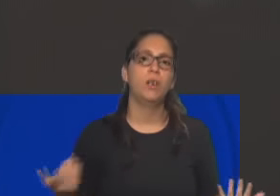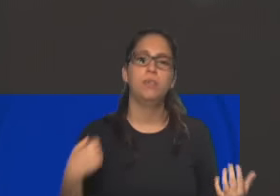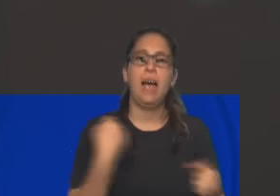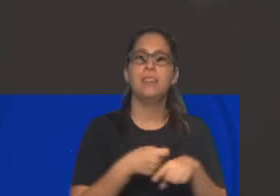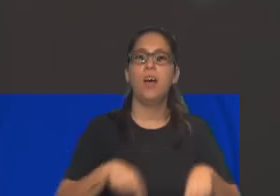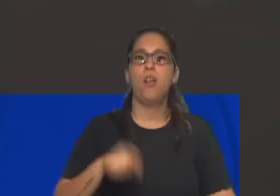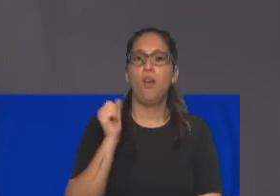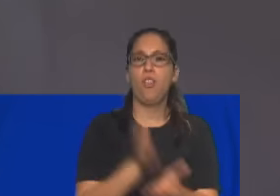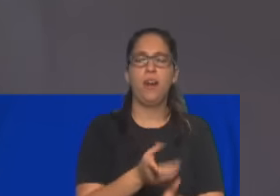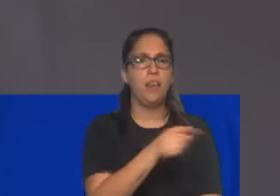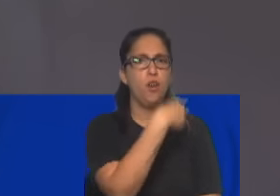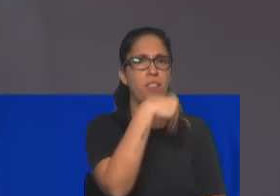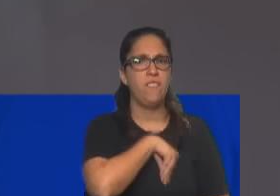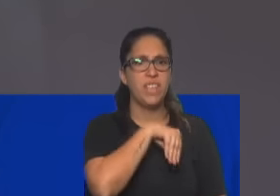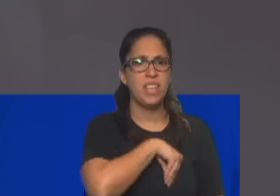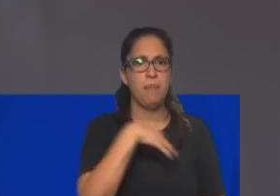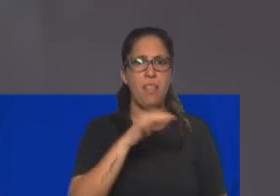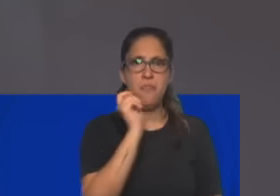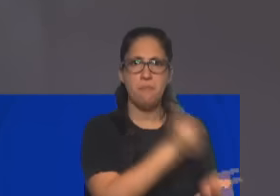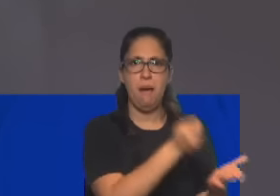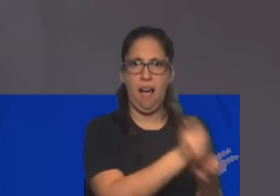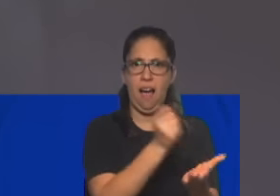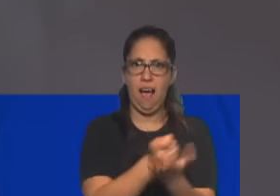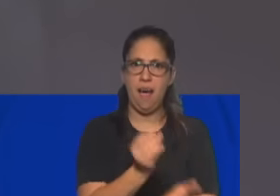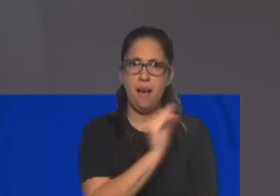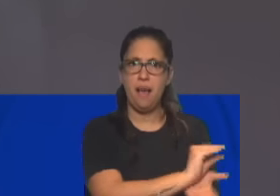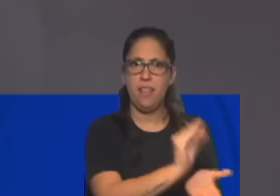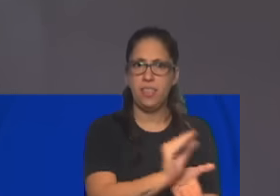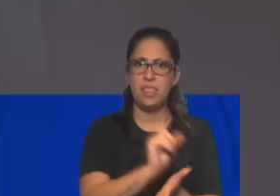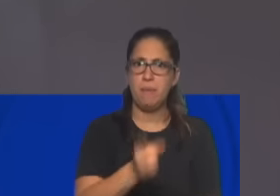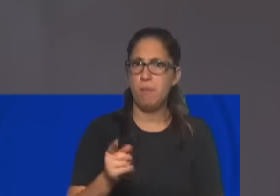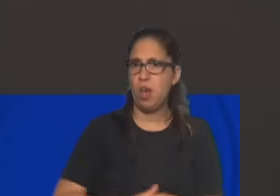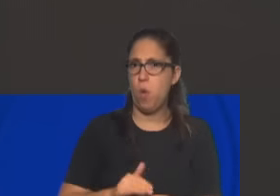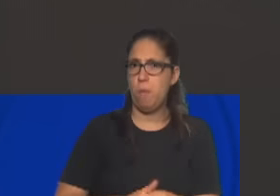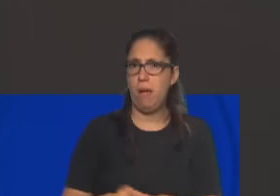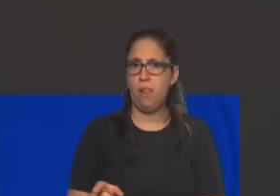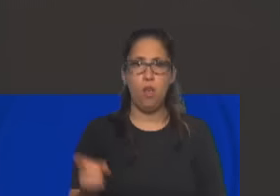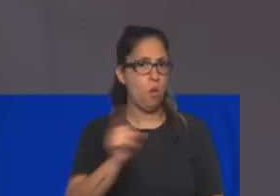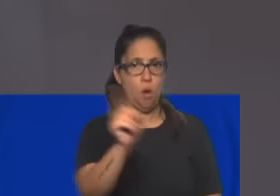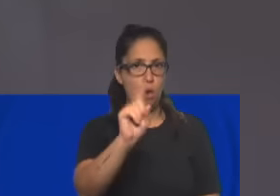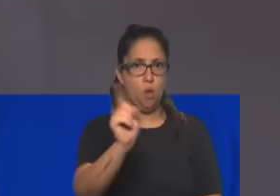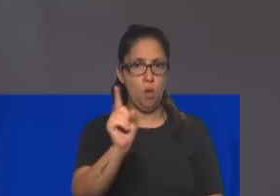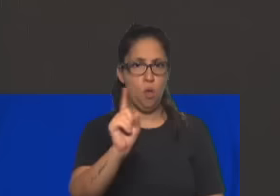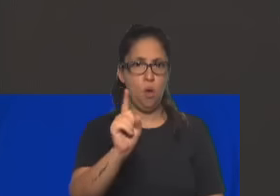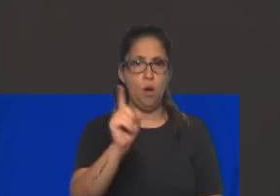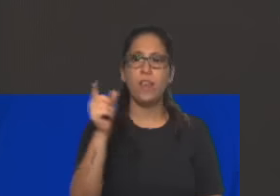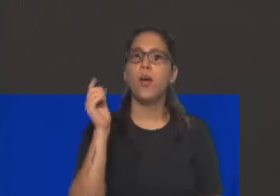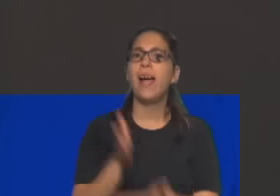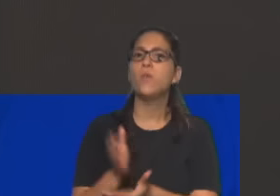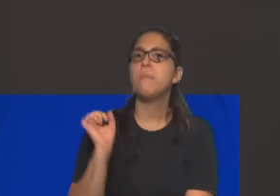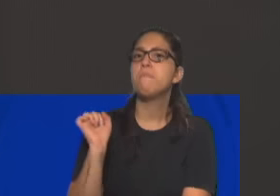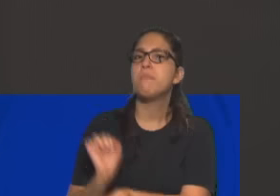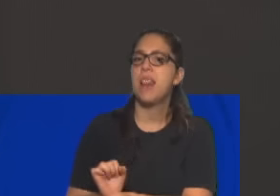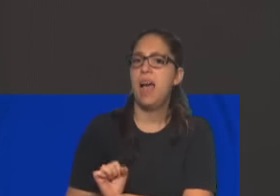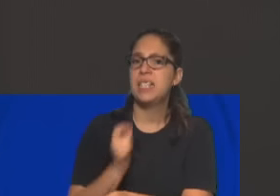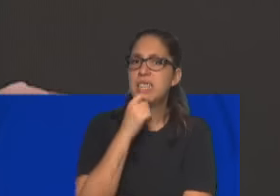condena y a las víctimas también les tiene que pagar una suma de dinero digamos por lo declaran culpable digamos no no Esta es una causa penal si